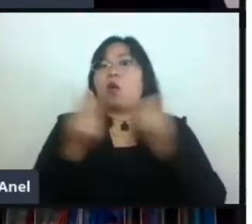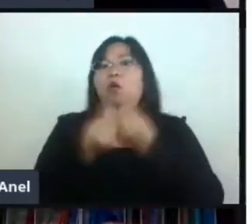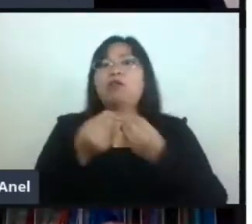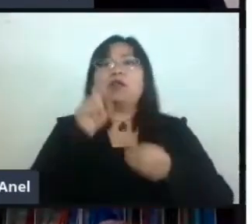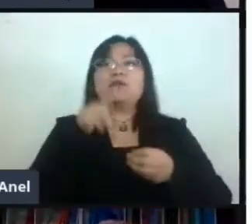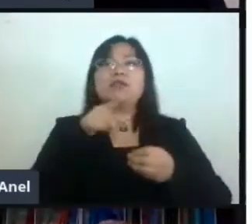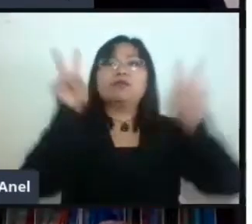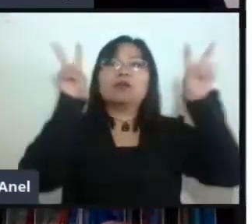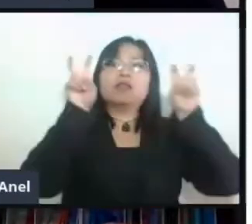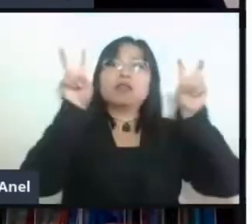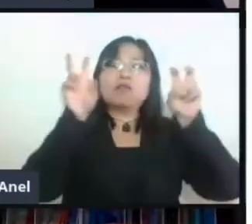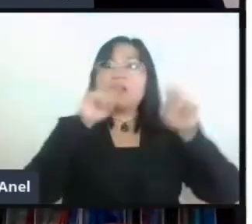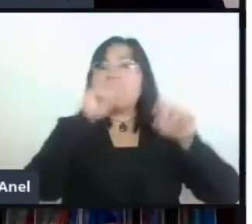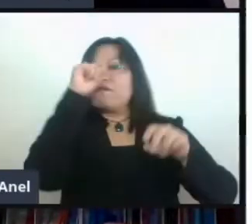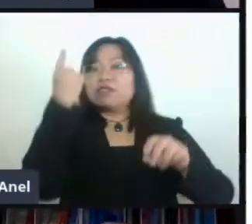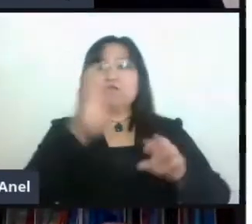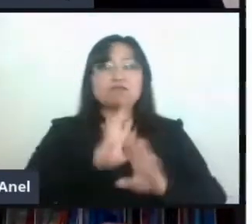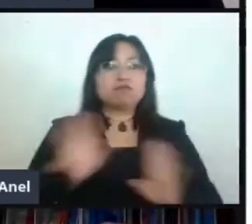la asignatura. Entonces,